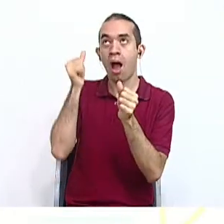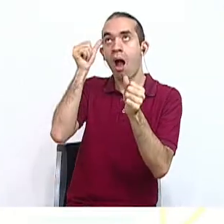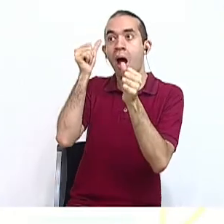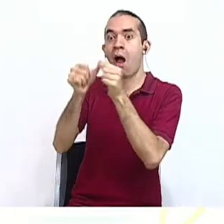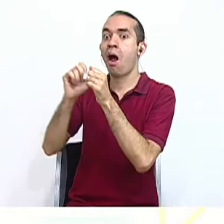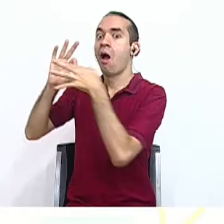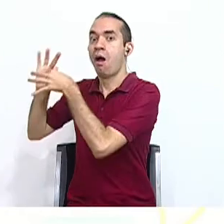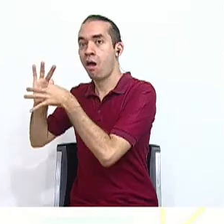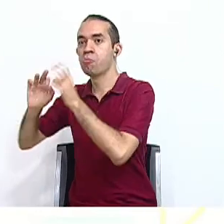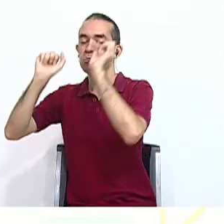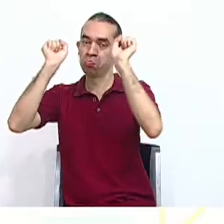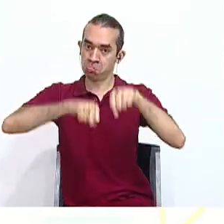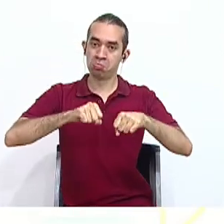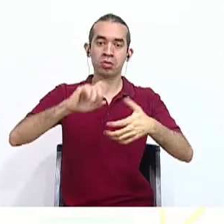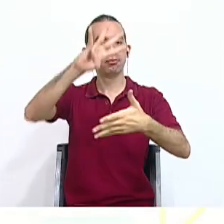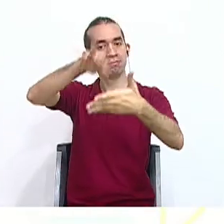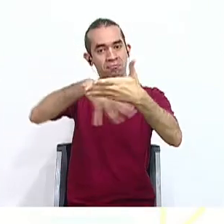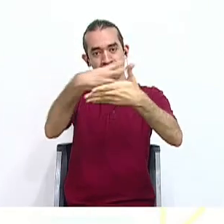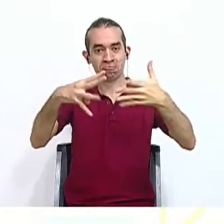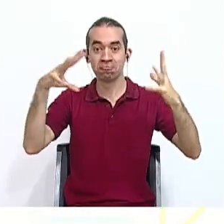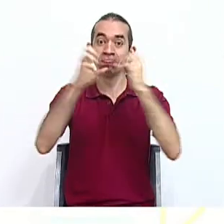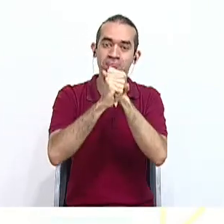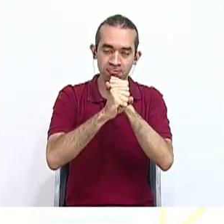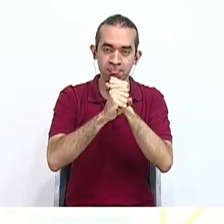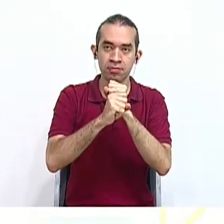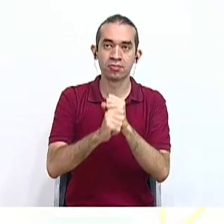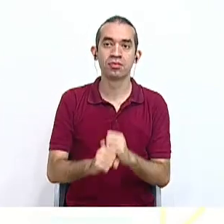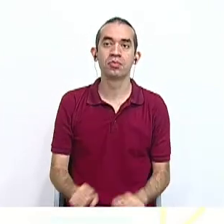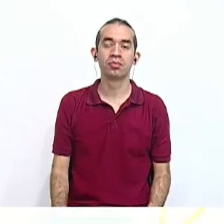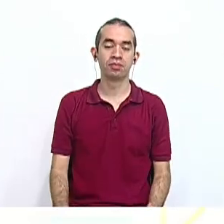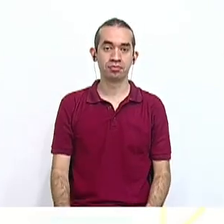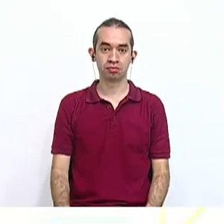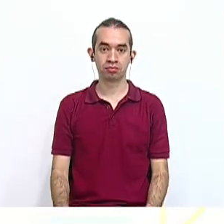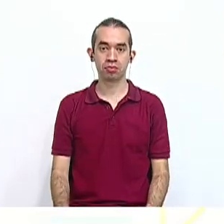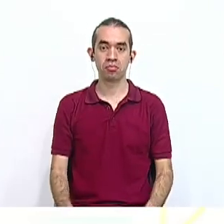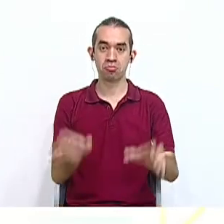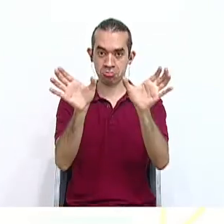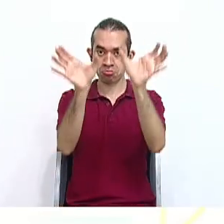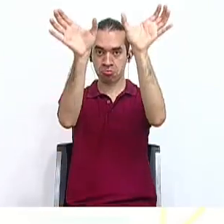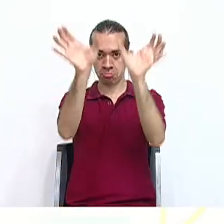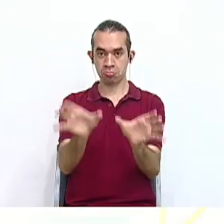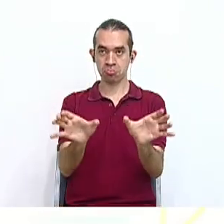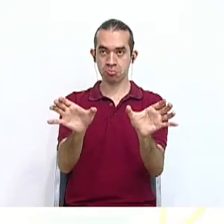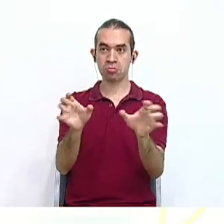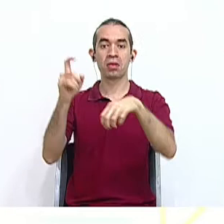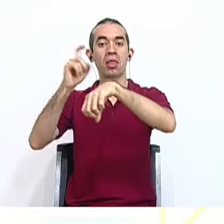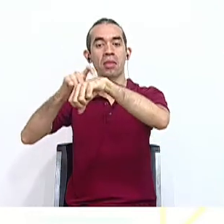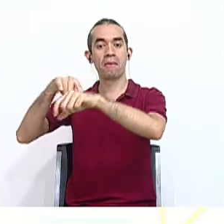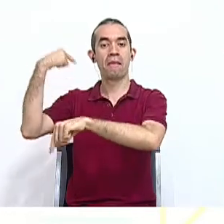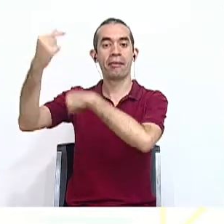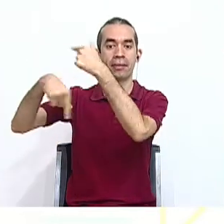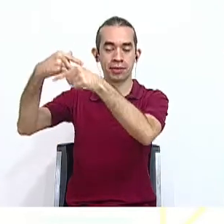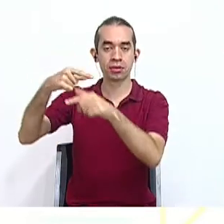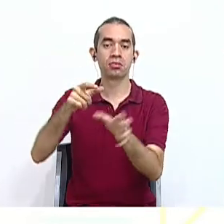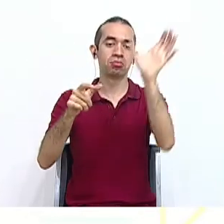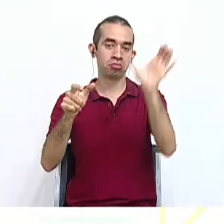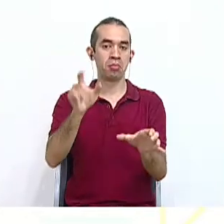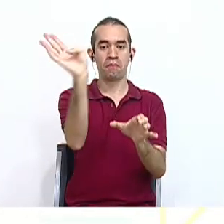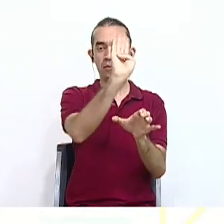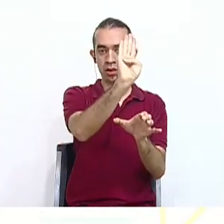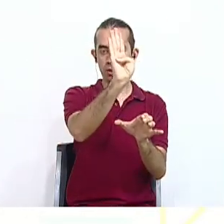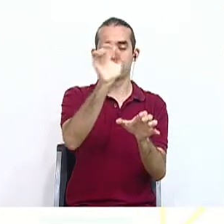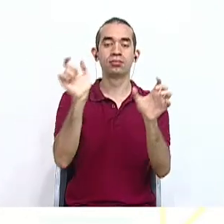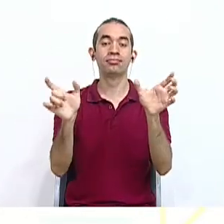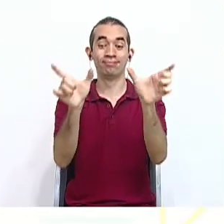podríamos resumirlo en la siguiente tabla. En la primera columna tenemos los tiempos de generación y en la segunda vamos a tener las bacterias.